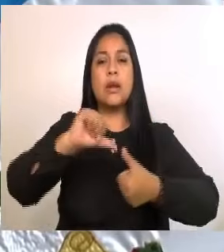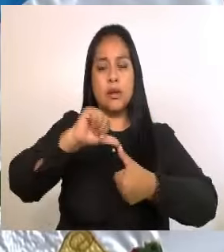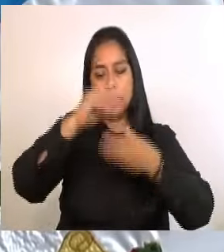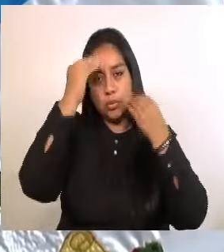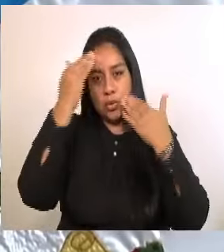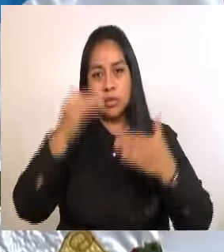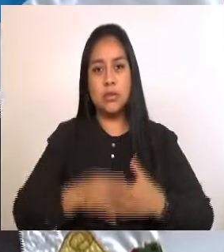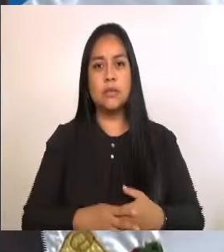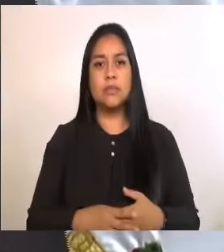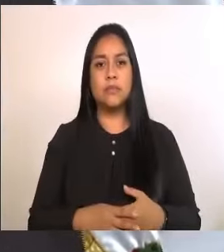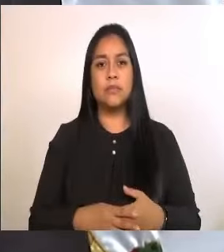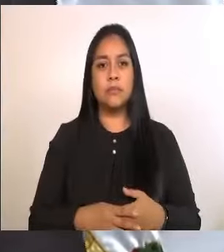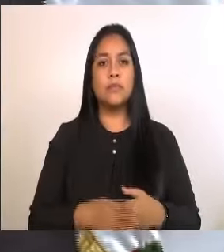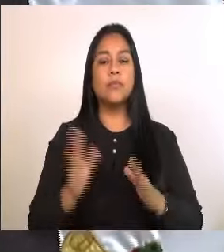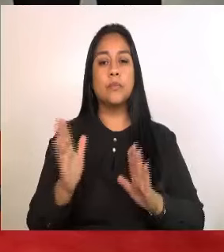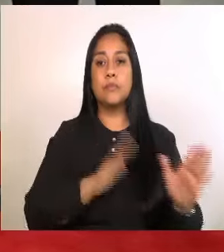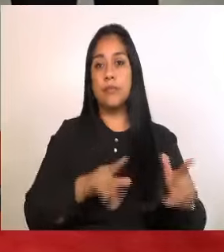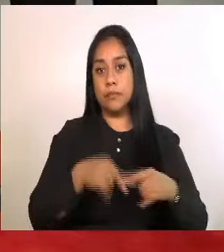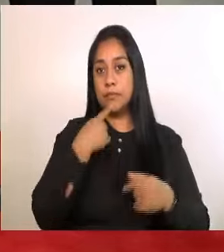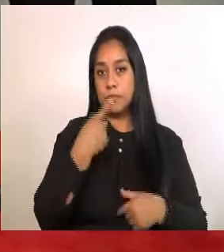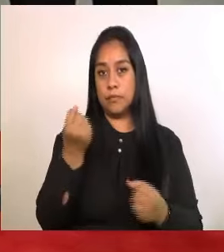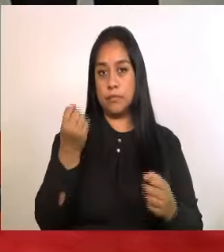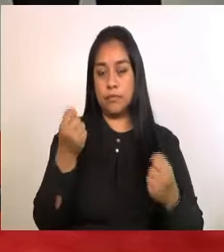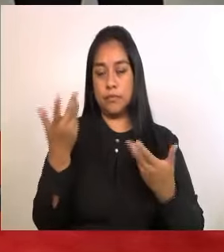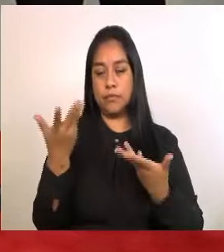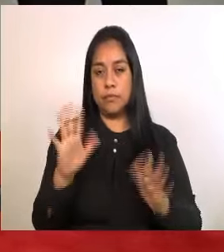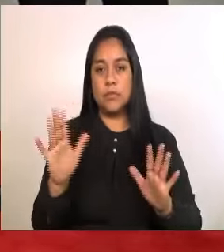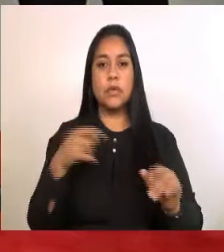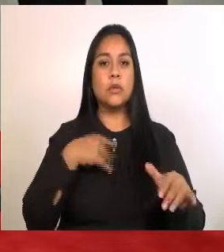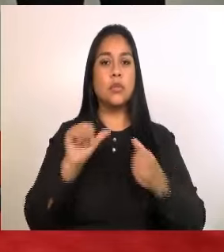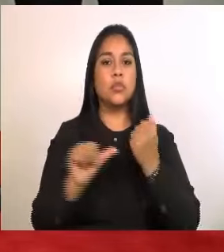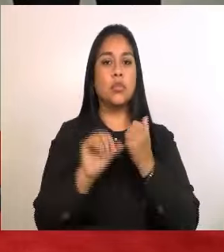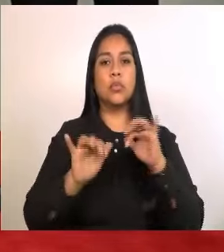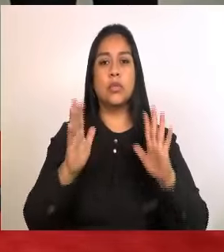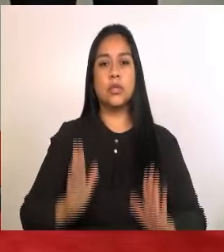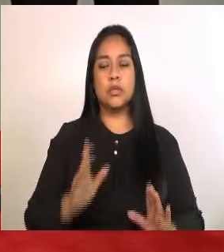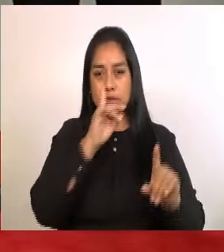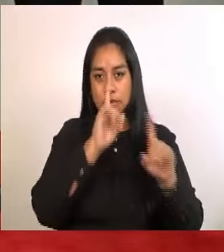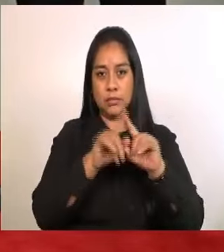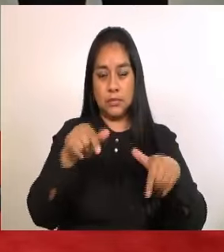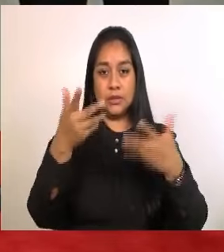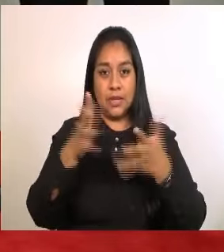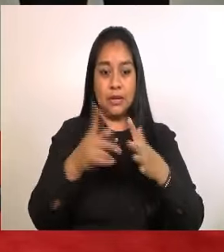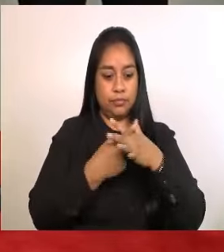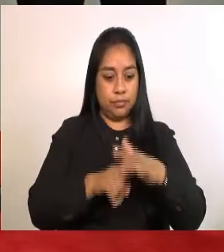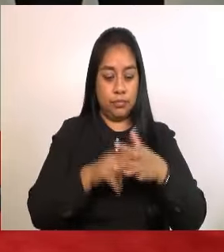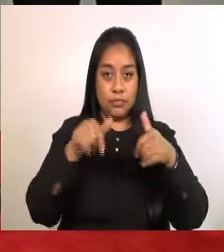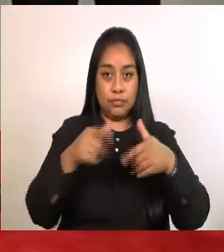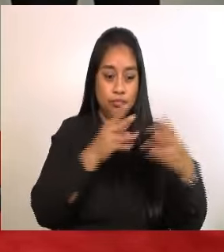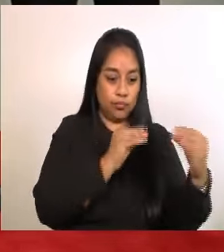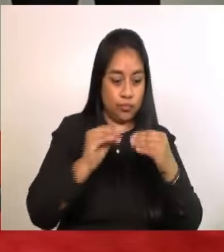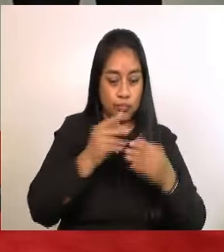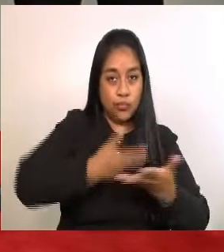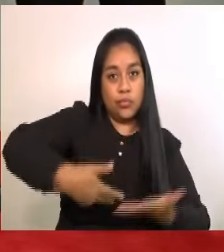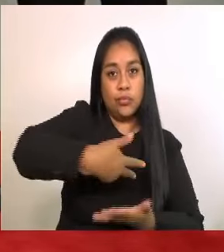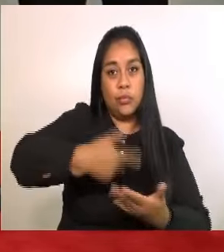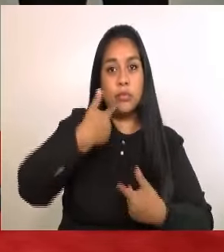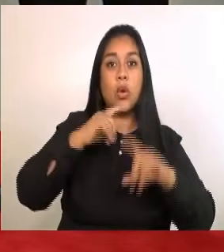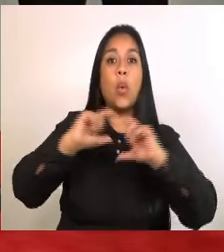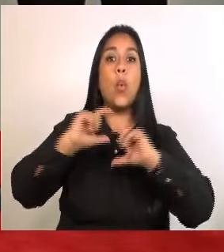gracias. Muy bien, gracias por su intervención, señor subsecretario. En este momento abrimos el espacio a los medios de comunicación para que